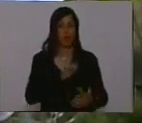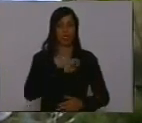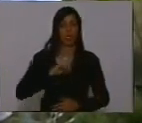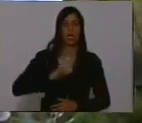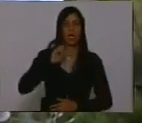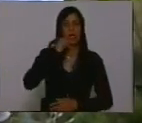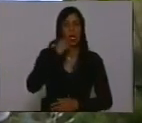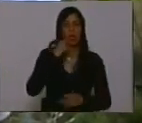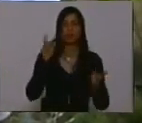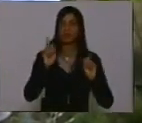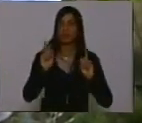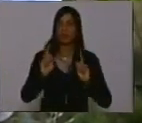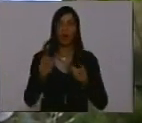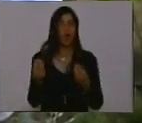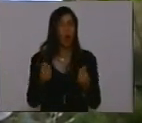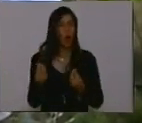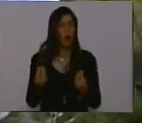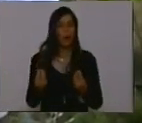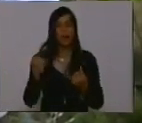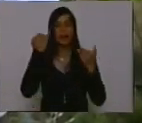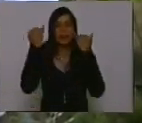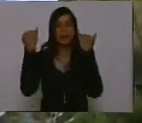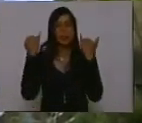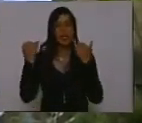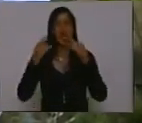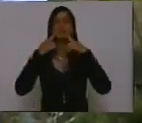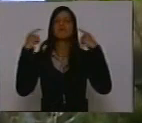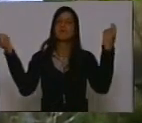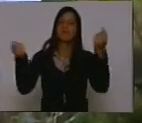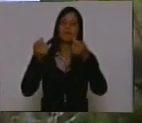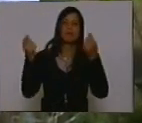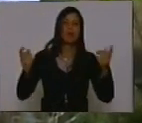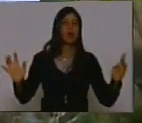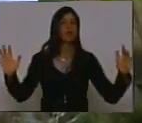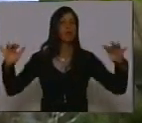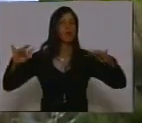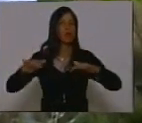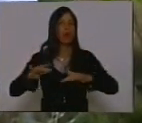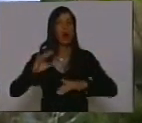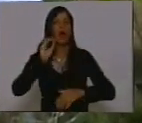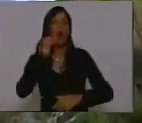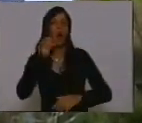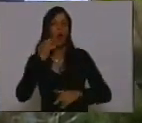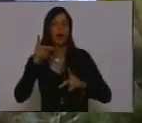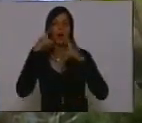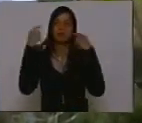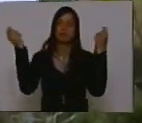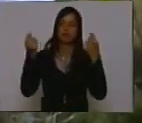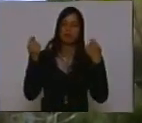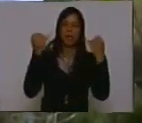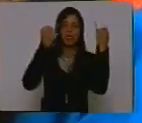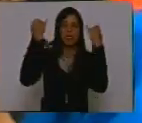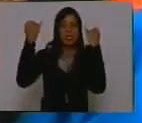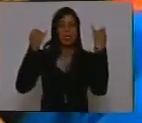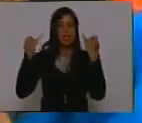así como estamos hoy, junto a ustedes, pueblo, junto a cada uno de los jóvenes de los diferentes sectores, para que se expresen,